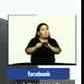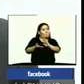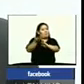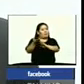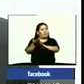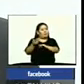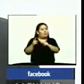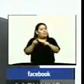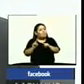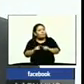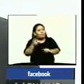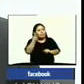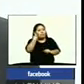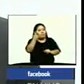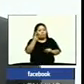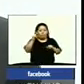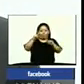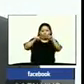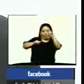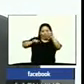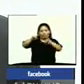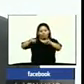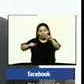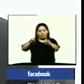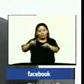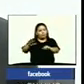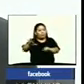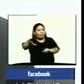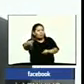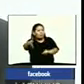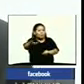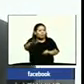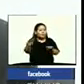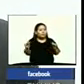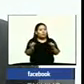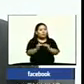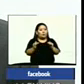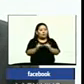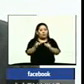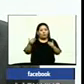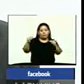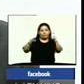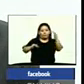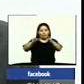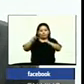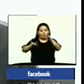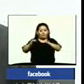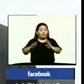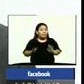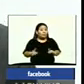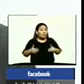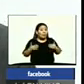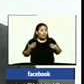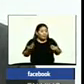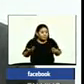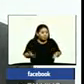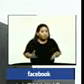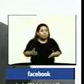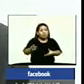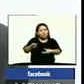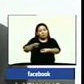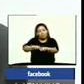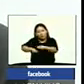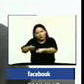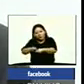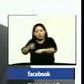se comportarían más o menos de acuerdo a los niveles de la serie, ¿verdad? Porque dado que hay una negociación